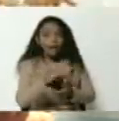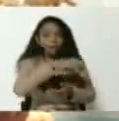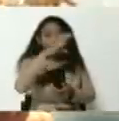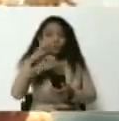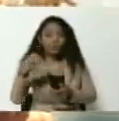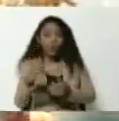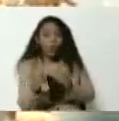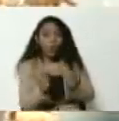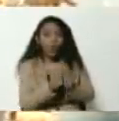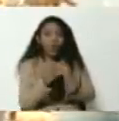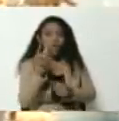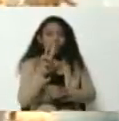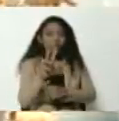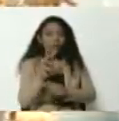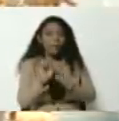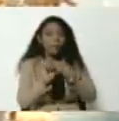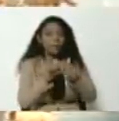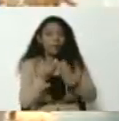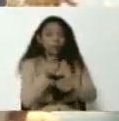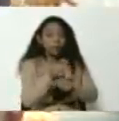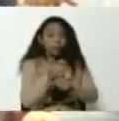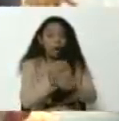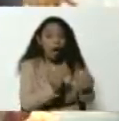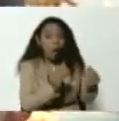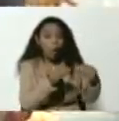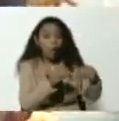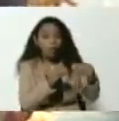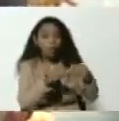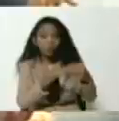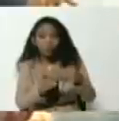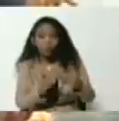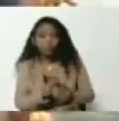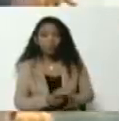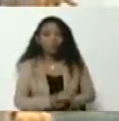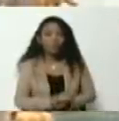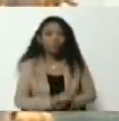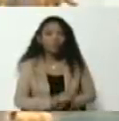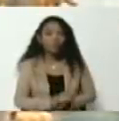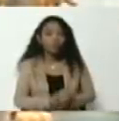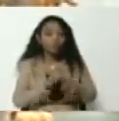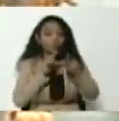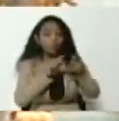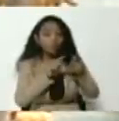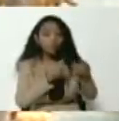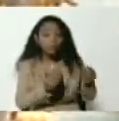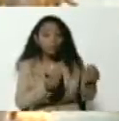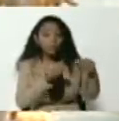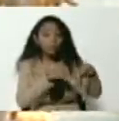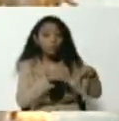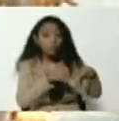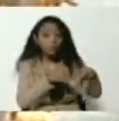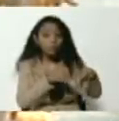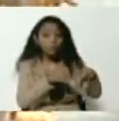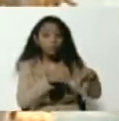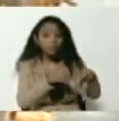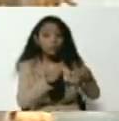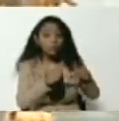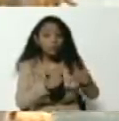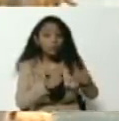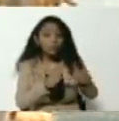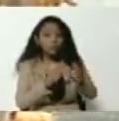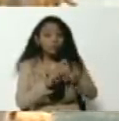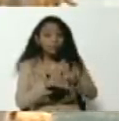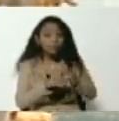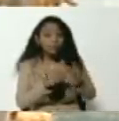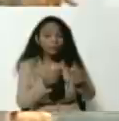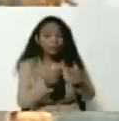Venezuela, empezar a buscar arreglos y desde esos arreglos quedarse ellos